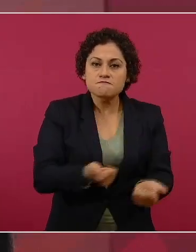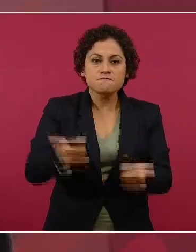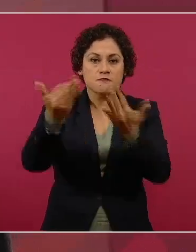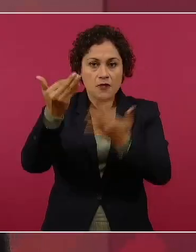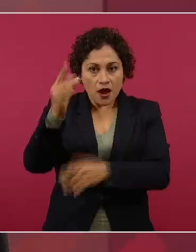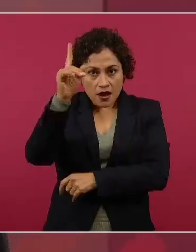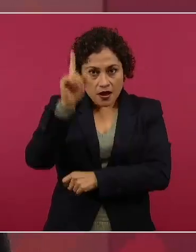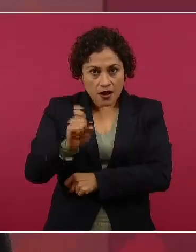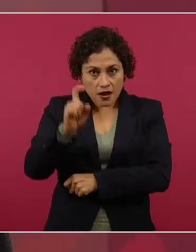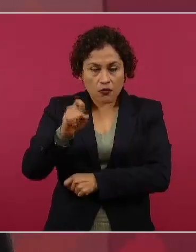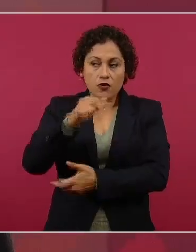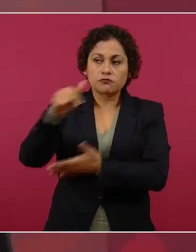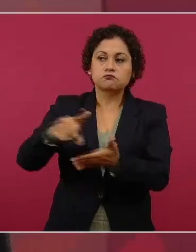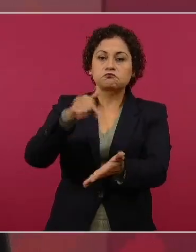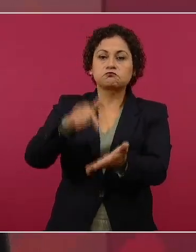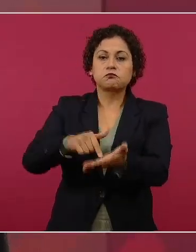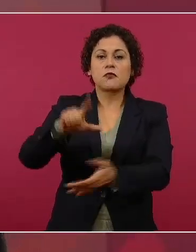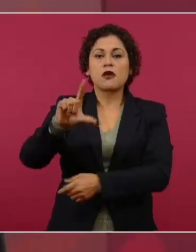en